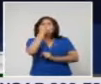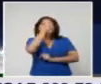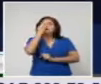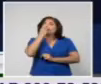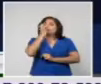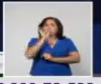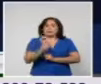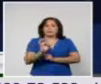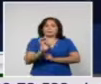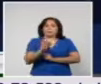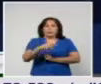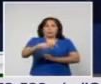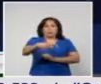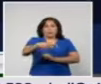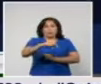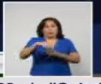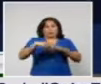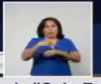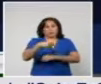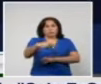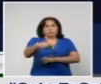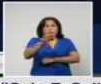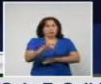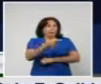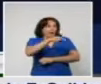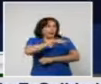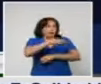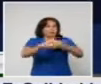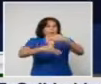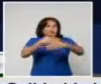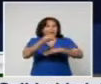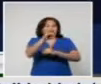en los próximos días. Ayer se procesaron